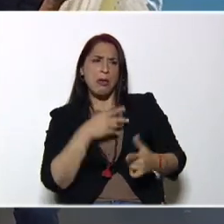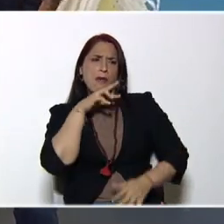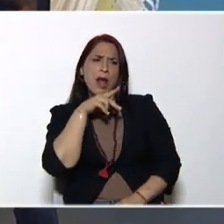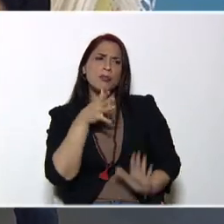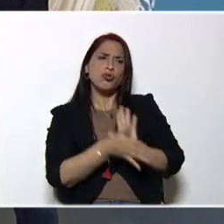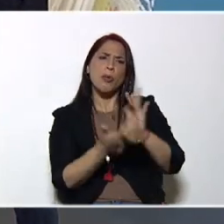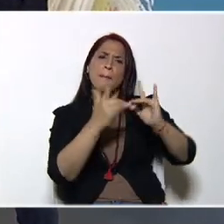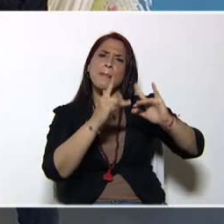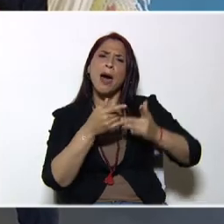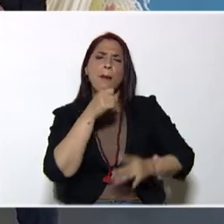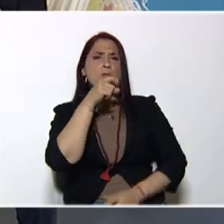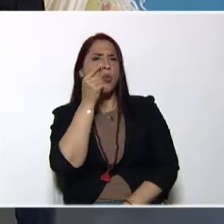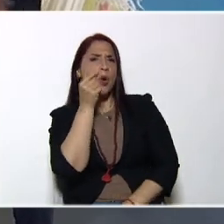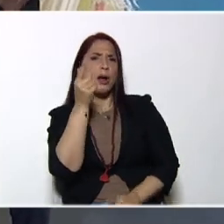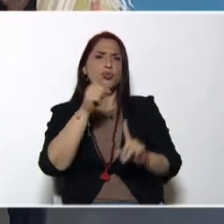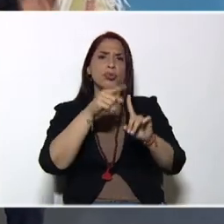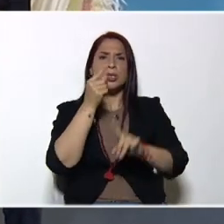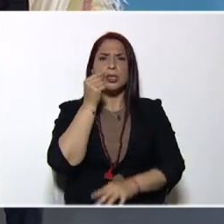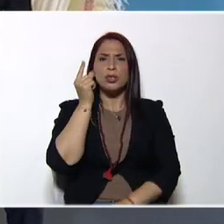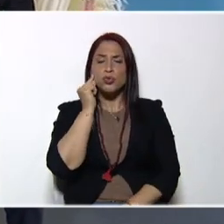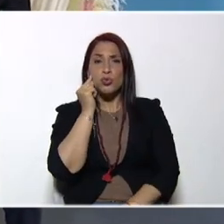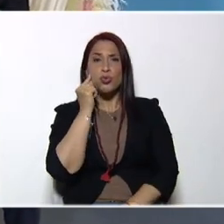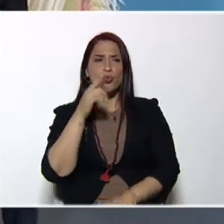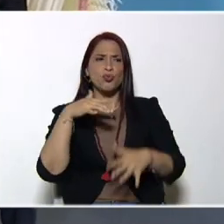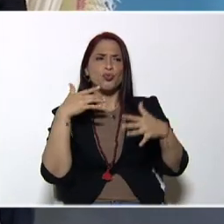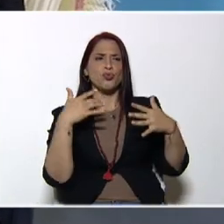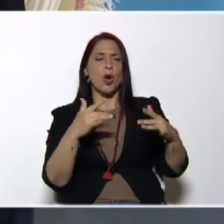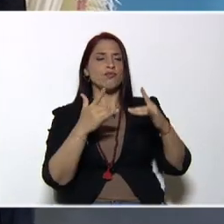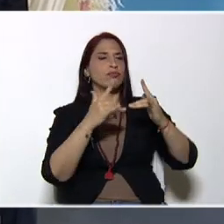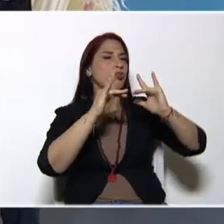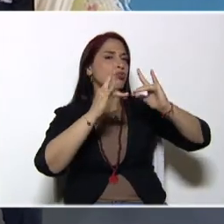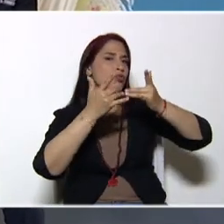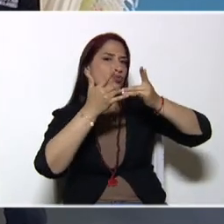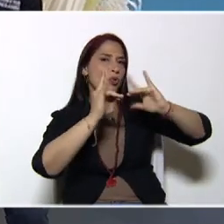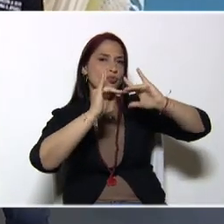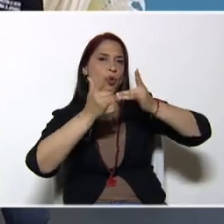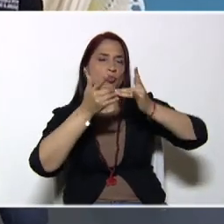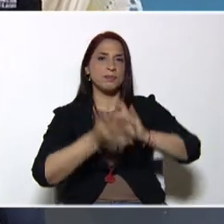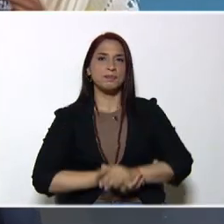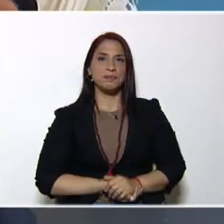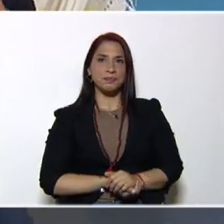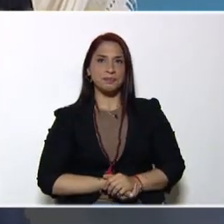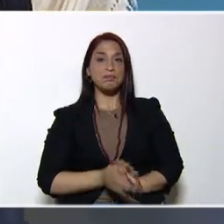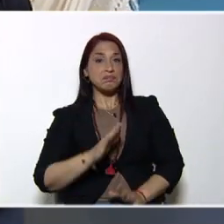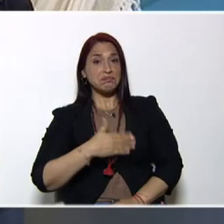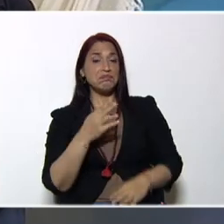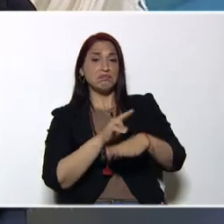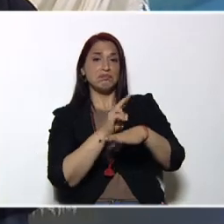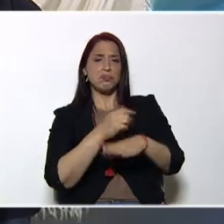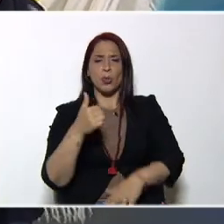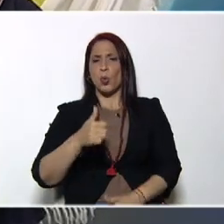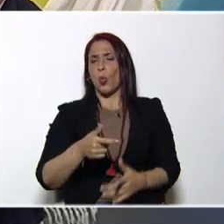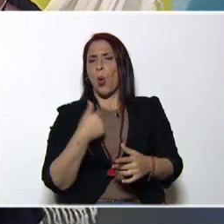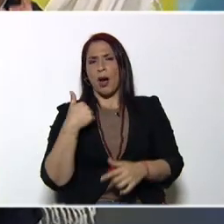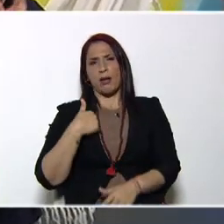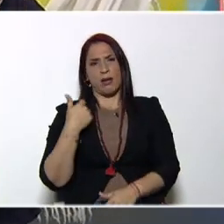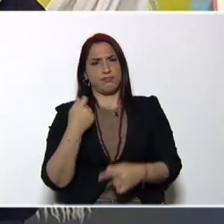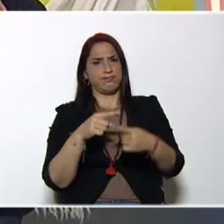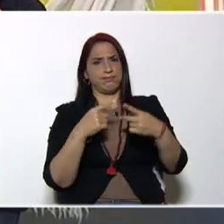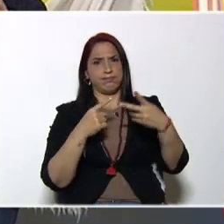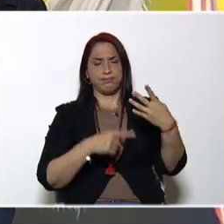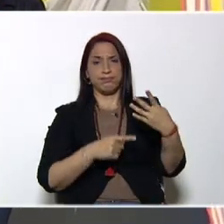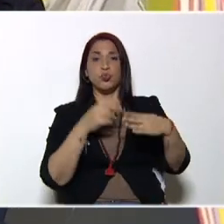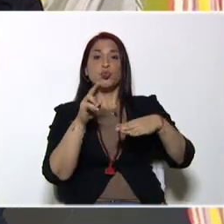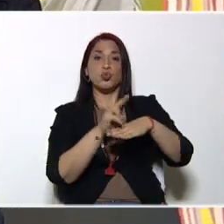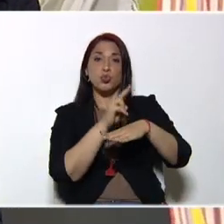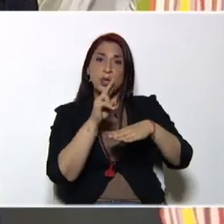abuela, del abuelo, del tío, que ustedes bastante que se echaron colita allí, se echaron bastante columpios. Pueden utilizar cualquiera de esos recursos, pero recuerden,